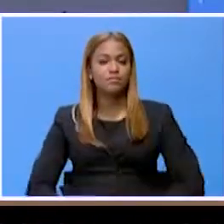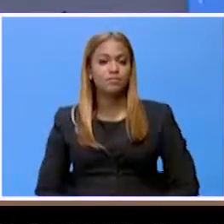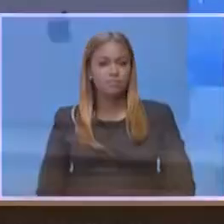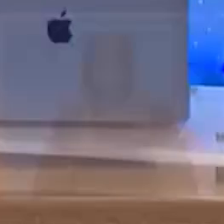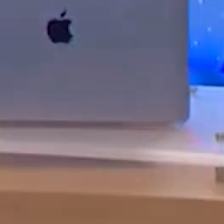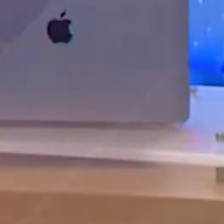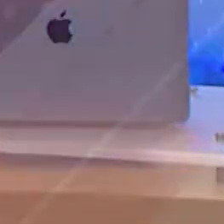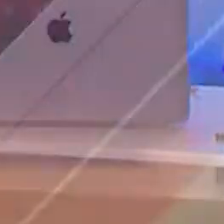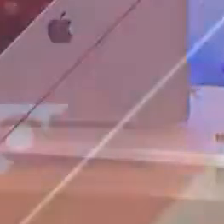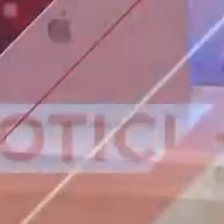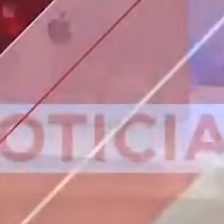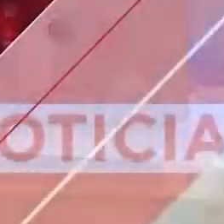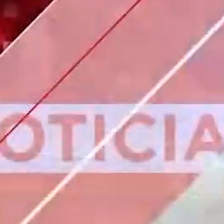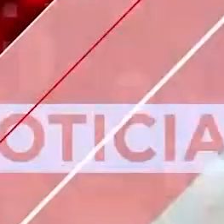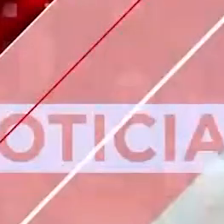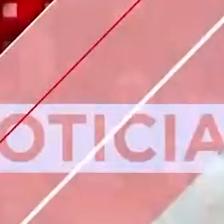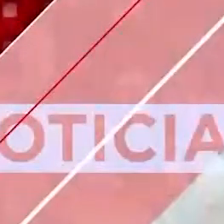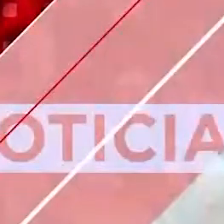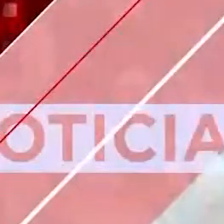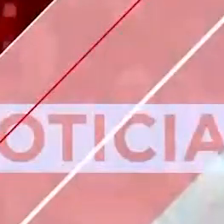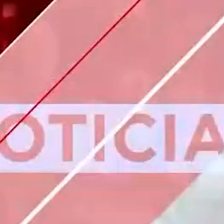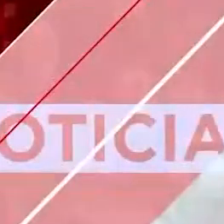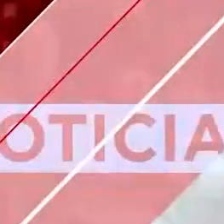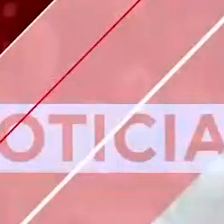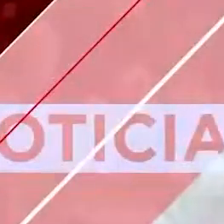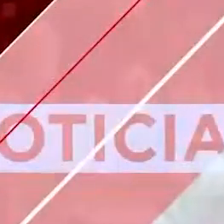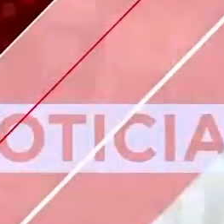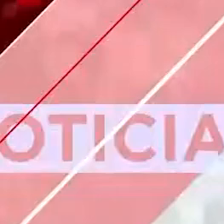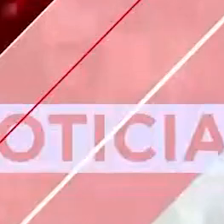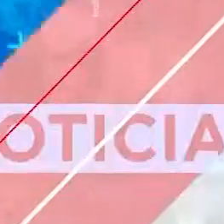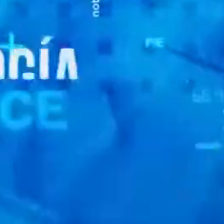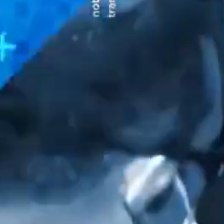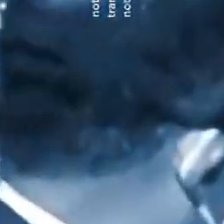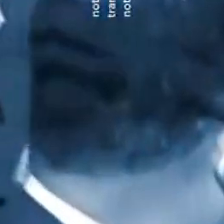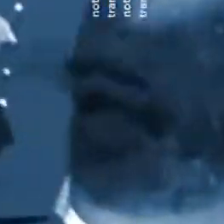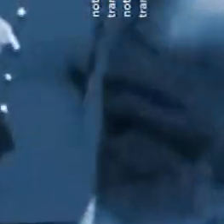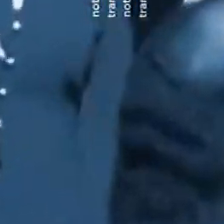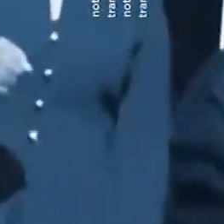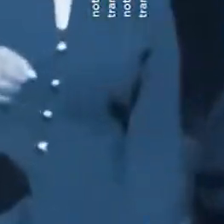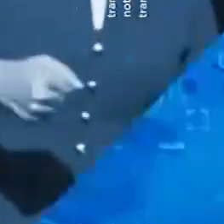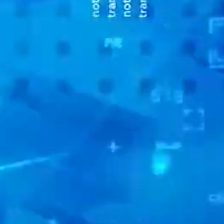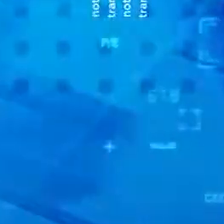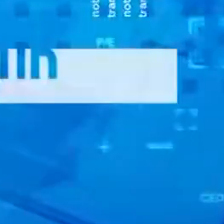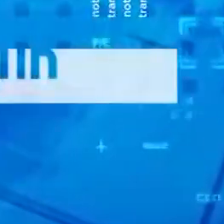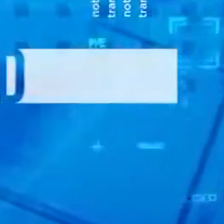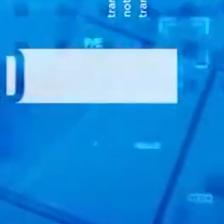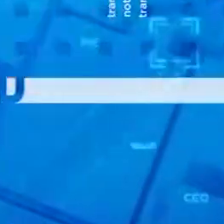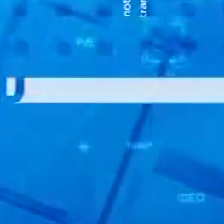We'll be right back.